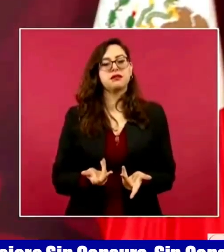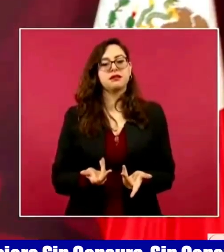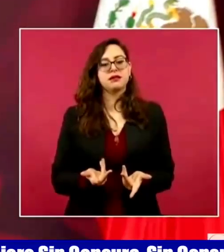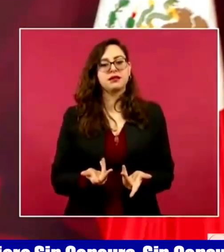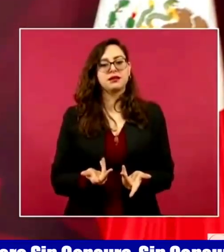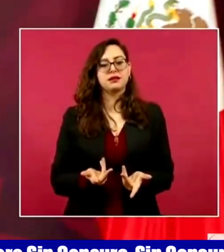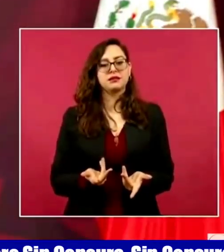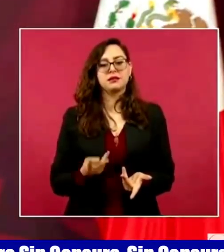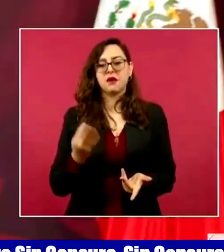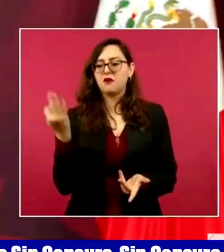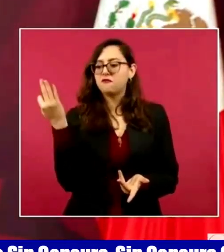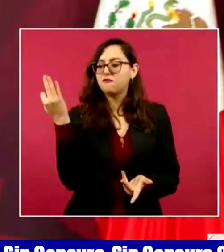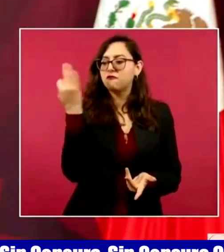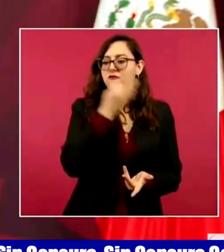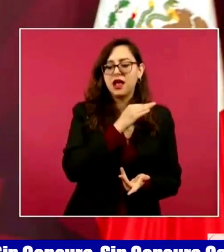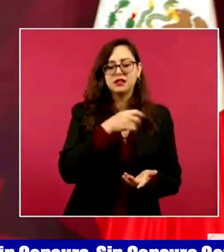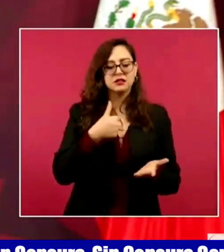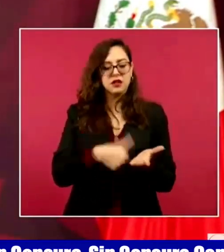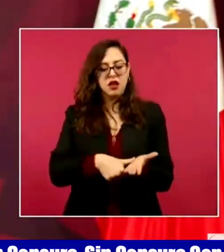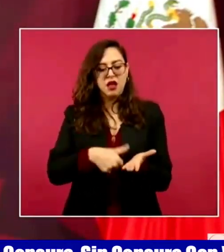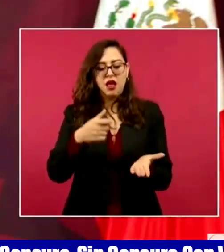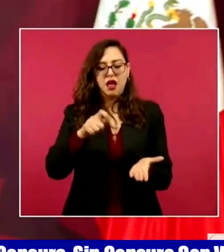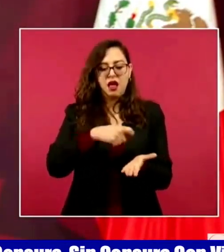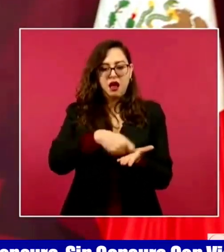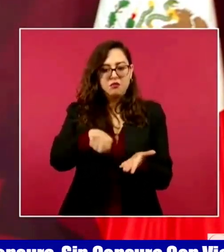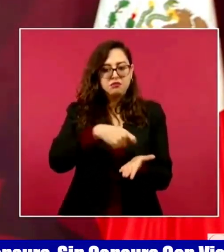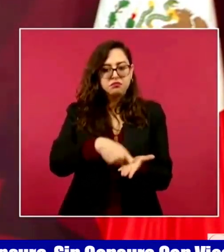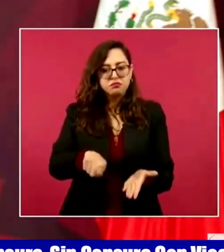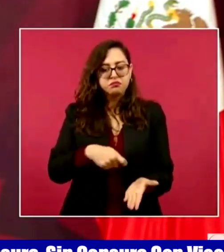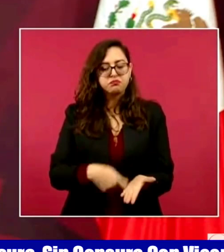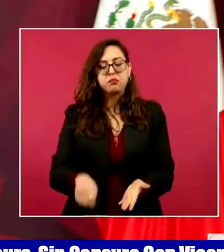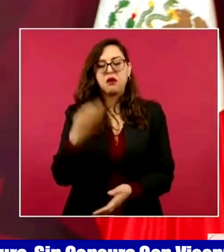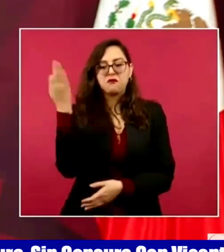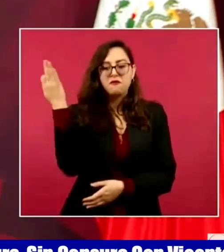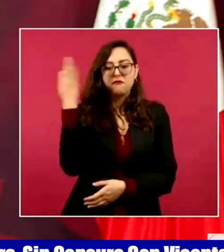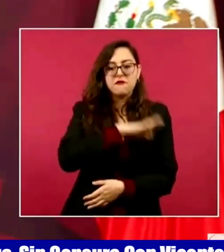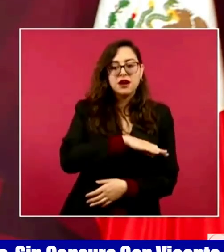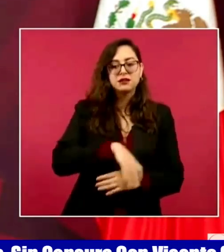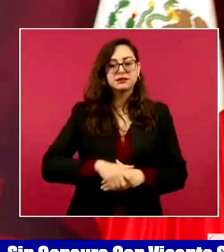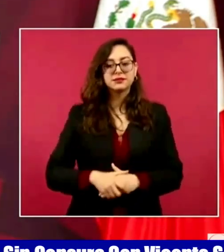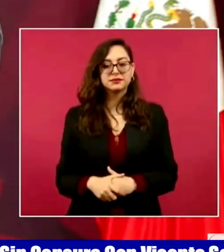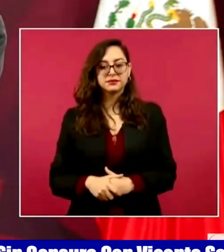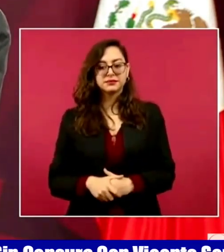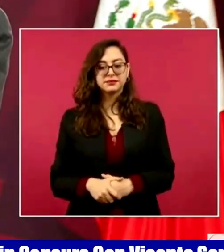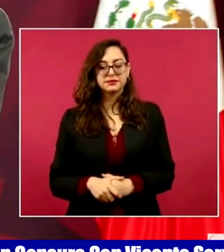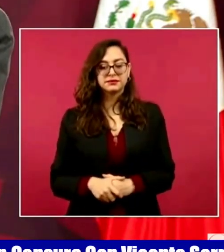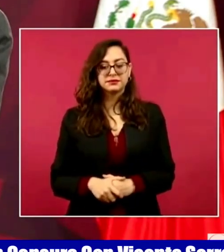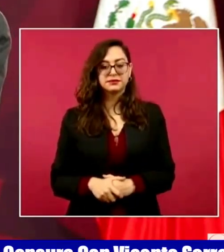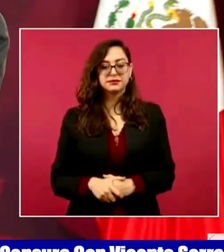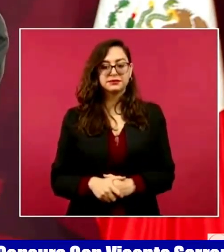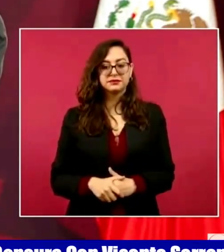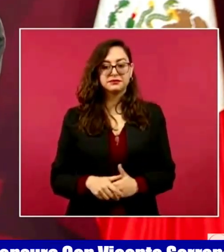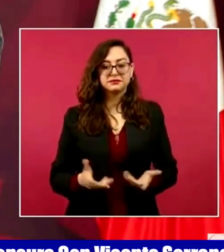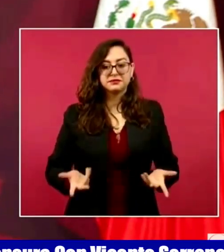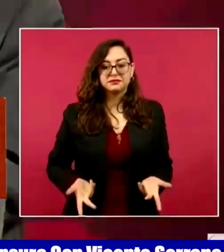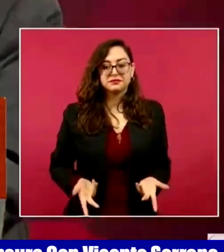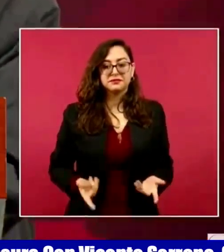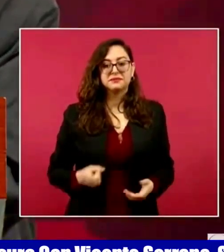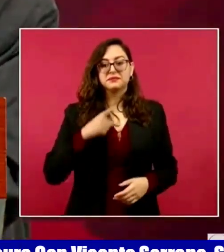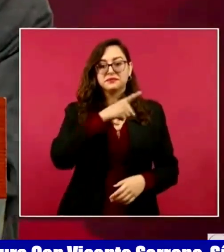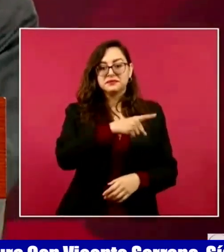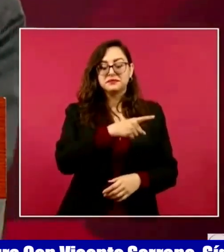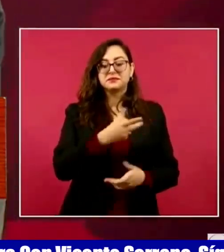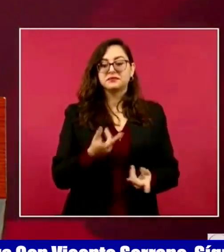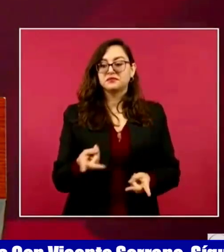y la falsificación de actas. No son las autoridades electorales las que se roban